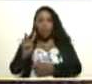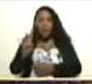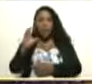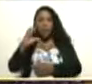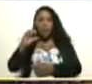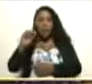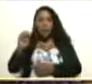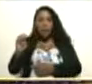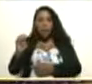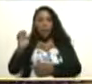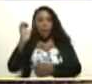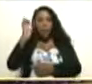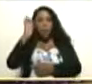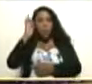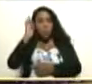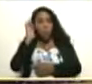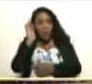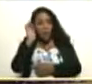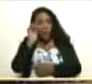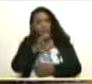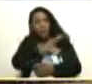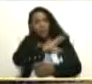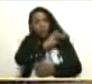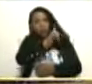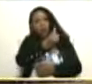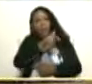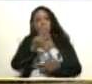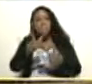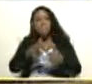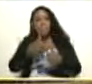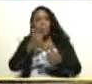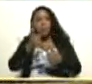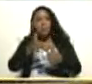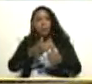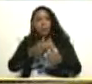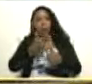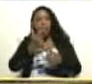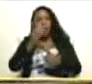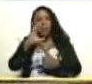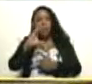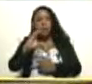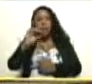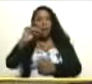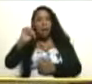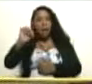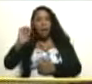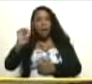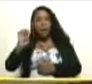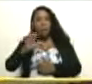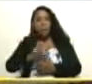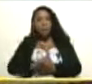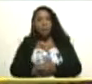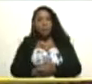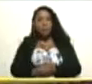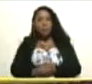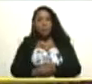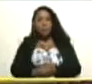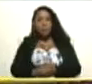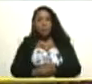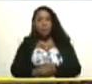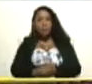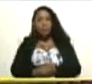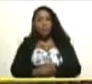Ciudadana Rosalba Gil, rectora principal del Consejo Nacional